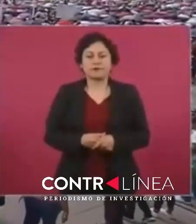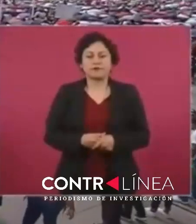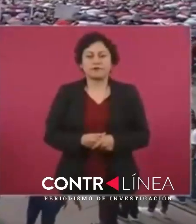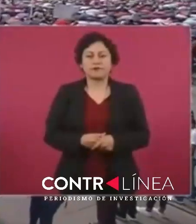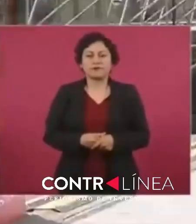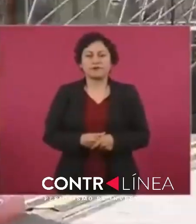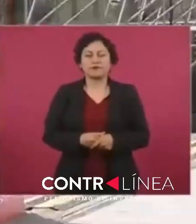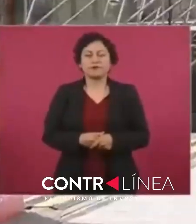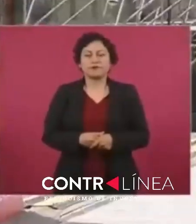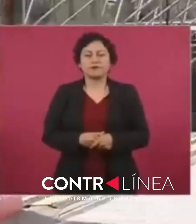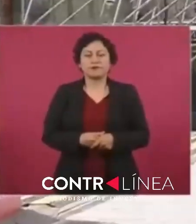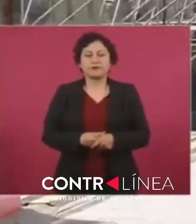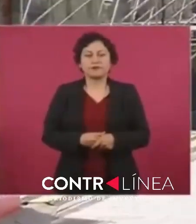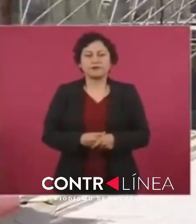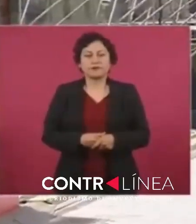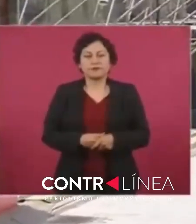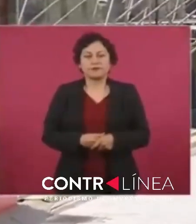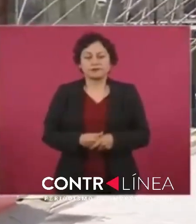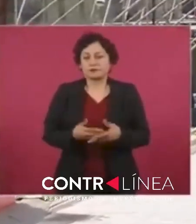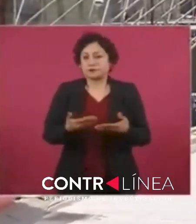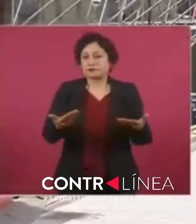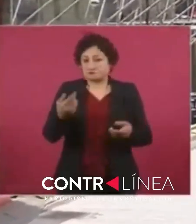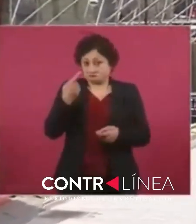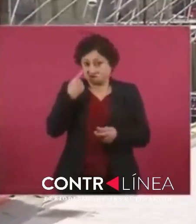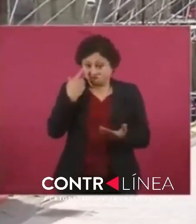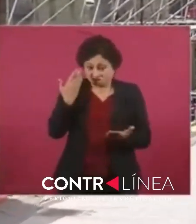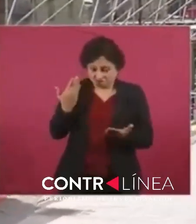En tiempos de Calderón,